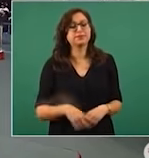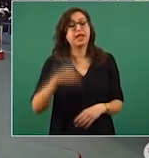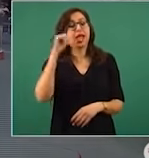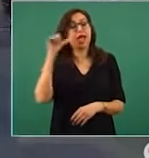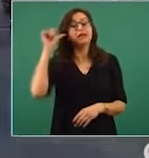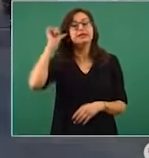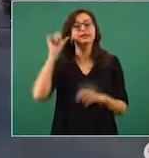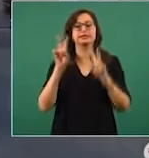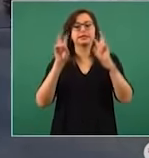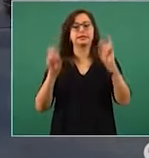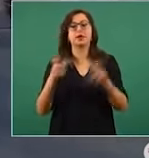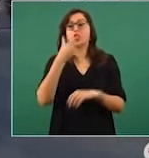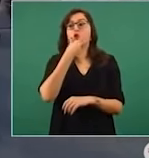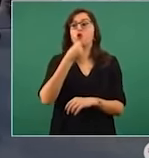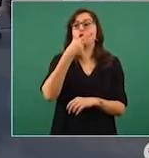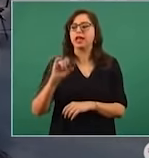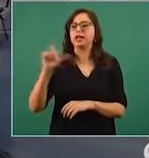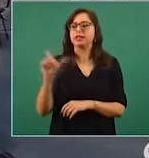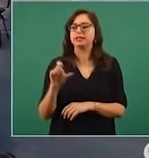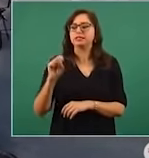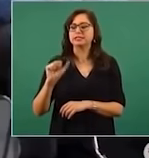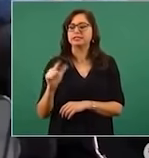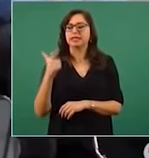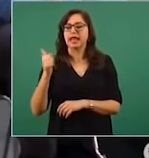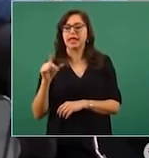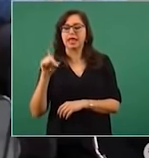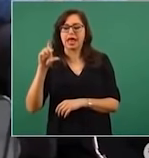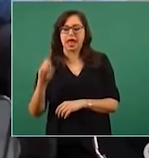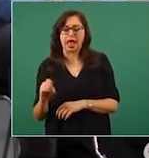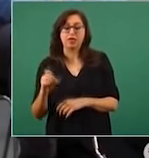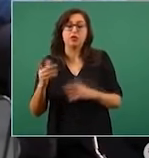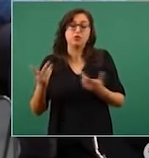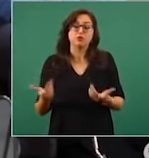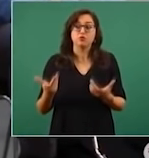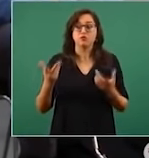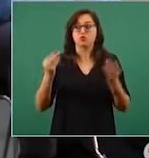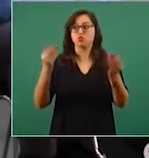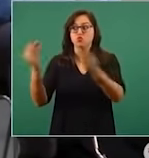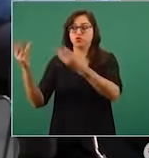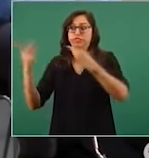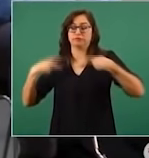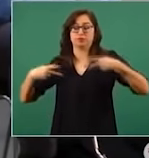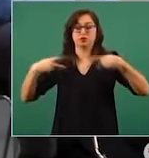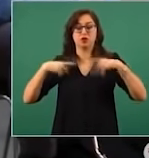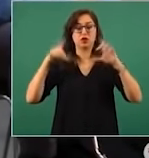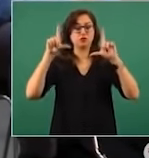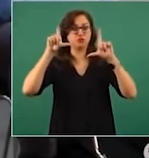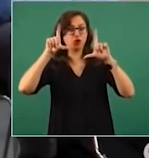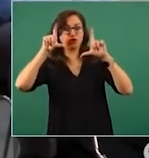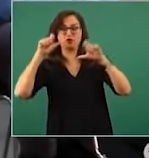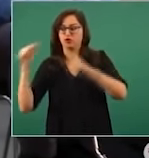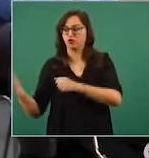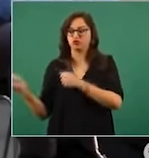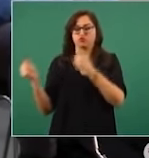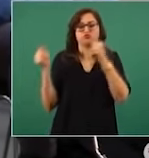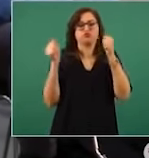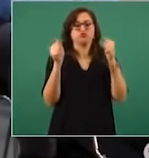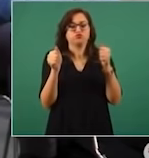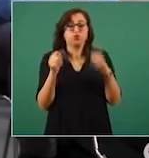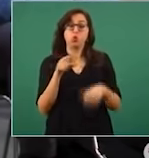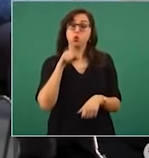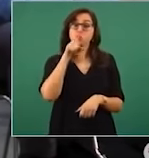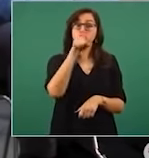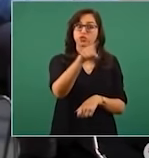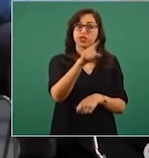Félix Salgado, surgió una campaña que rompe el pacto patriarcal, porque consideran que con esto pues defiende o protege a Félix